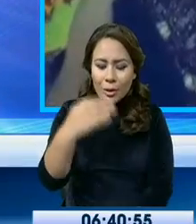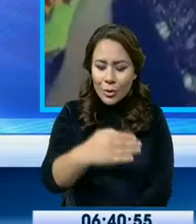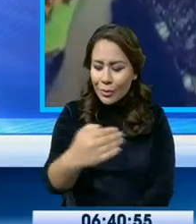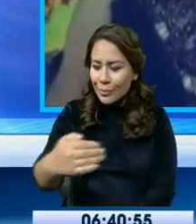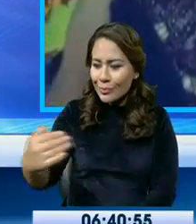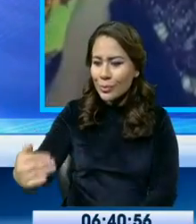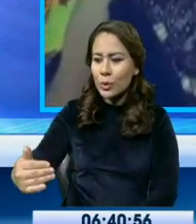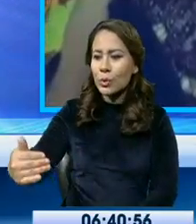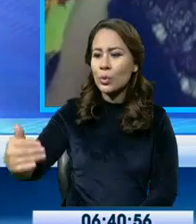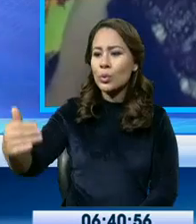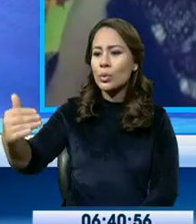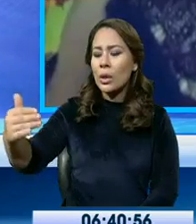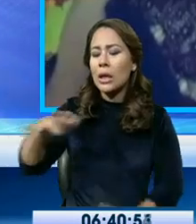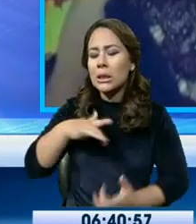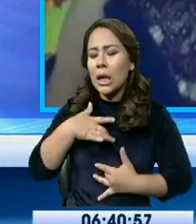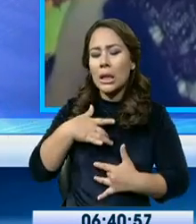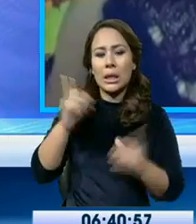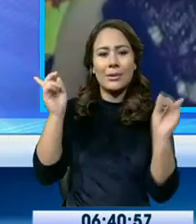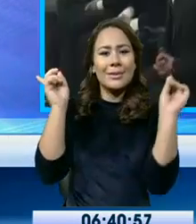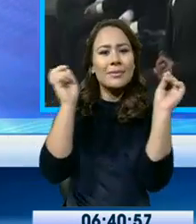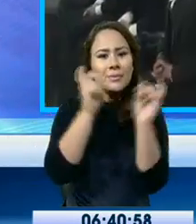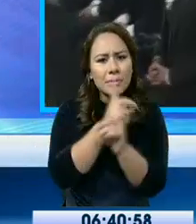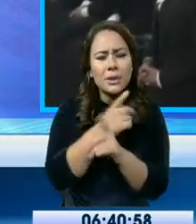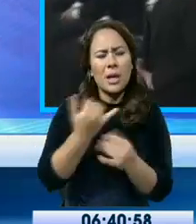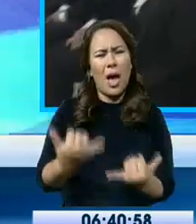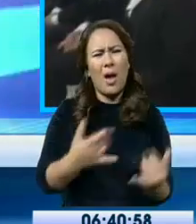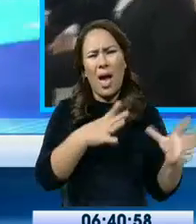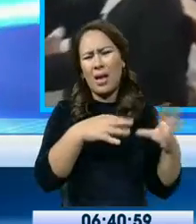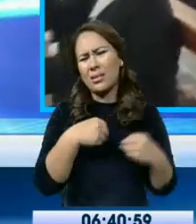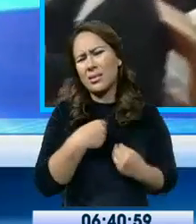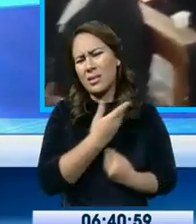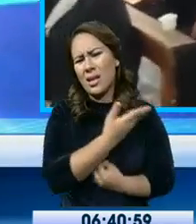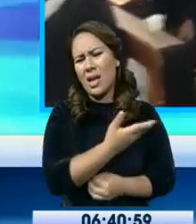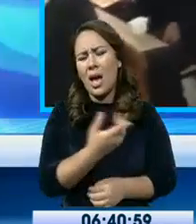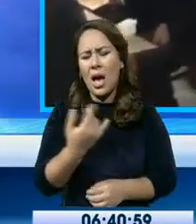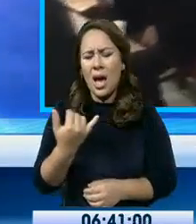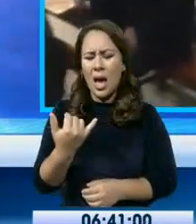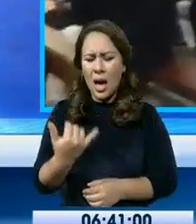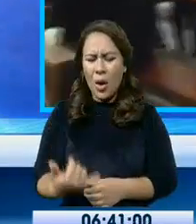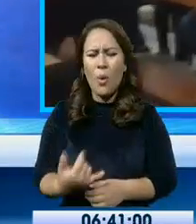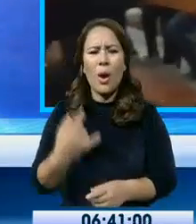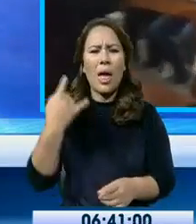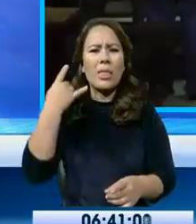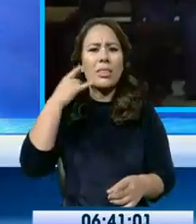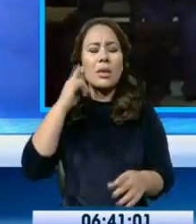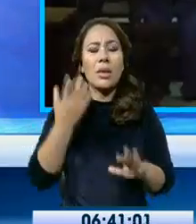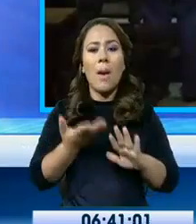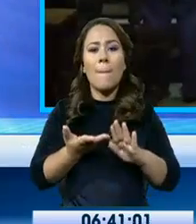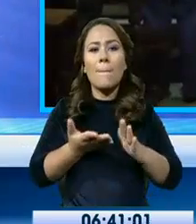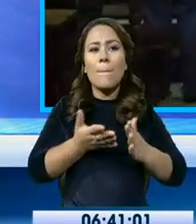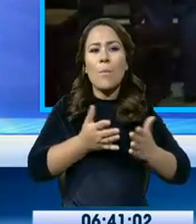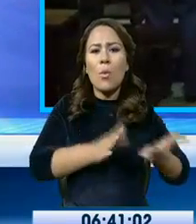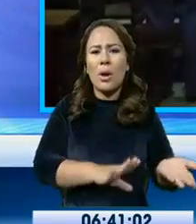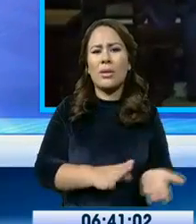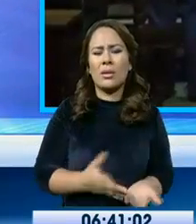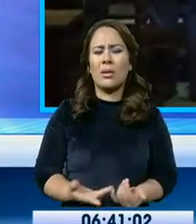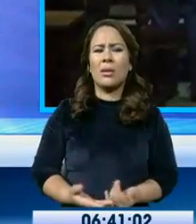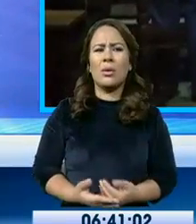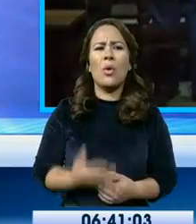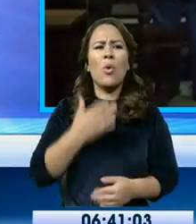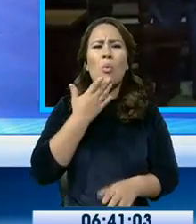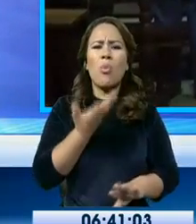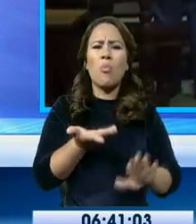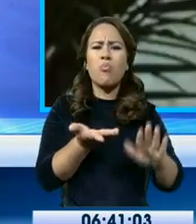crecer. Entonces nos cuesta muchísimo el aceptar que en pleno siglo XXI se sigan cometiendo asesinatos